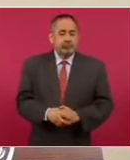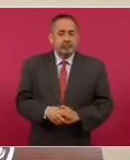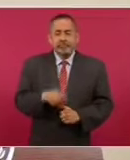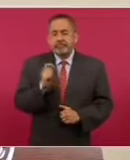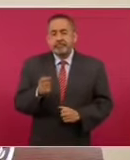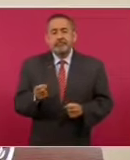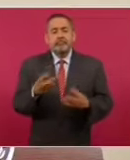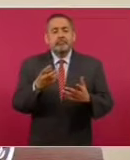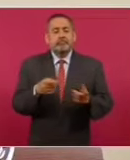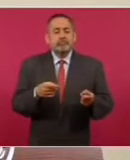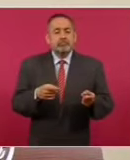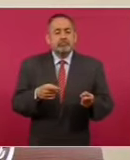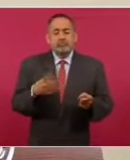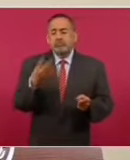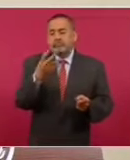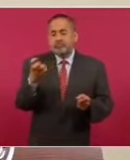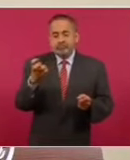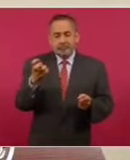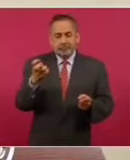es de